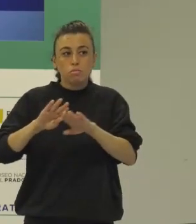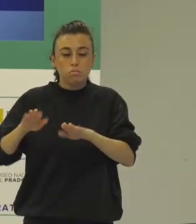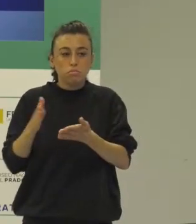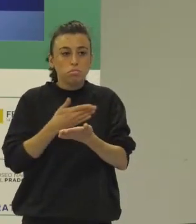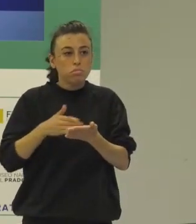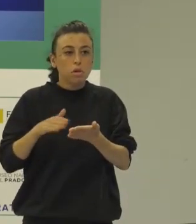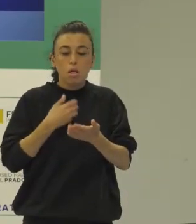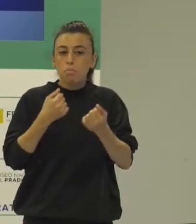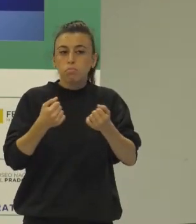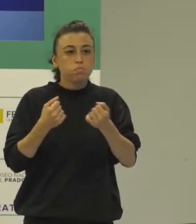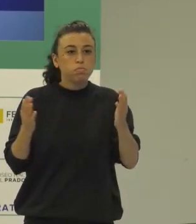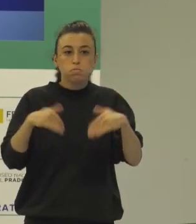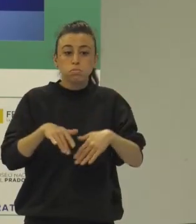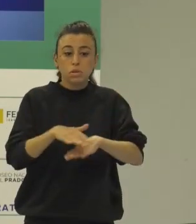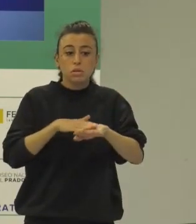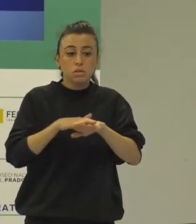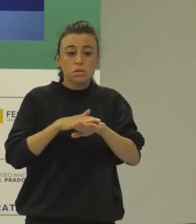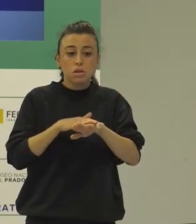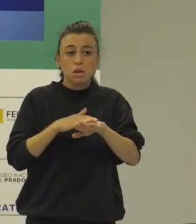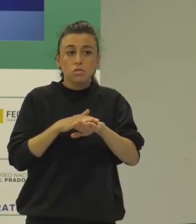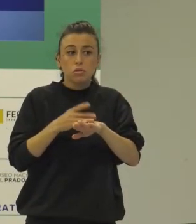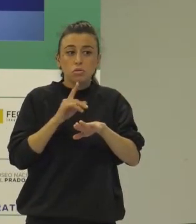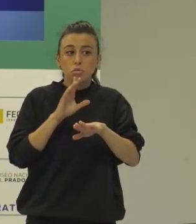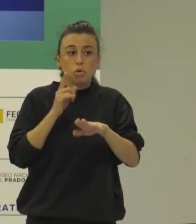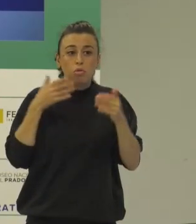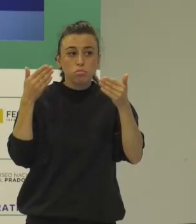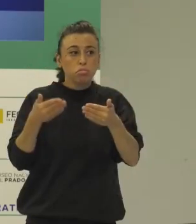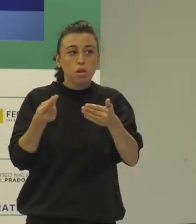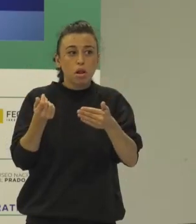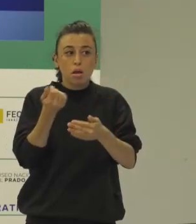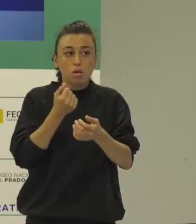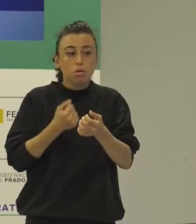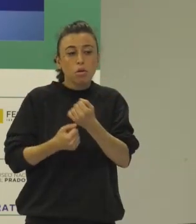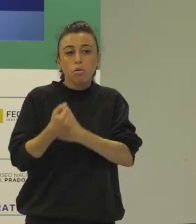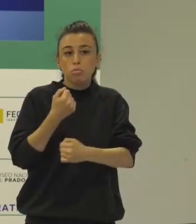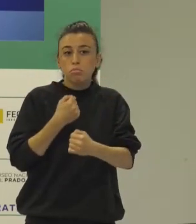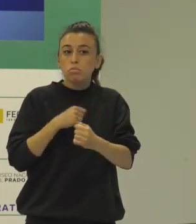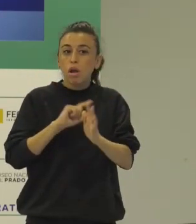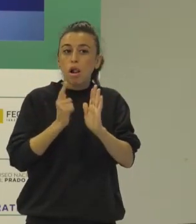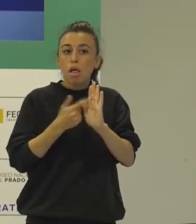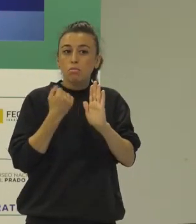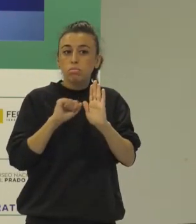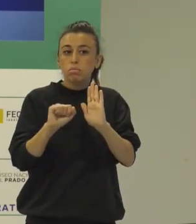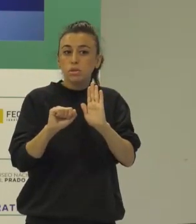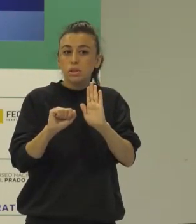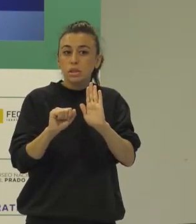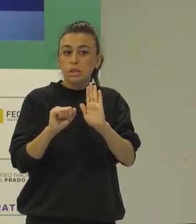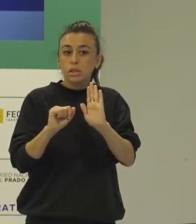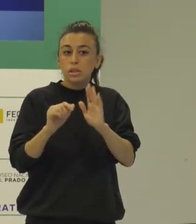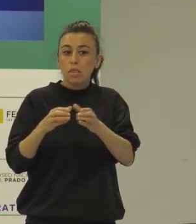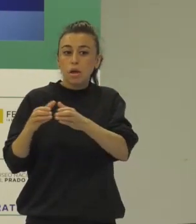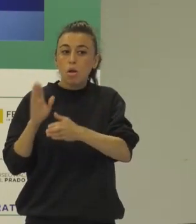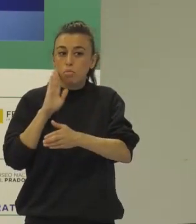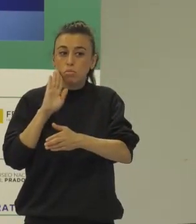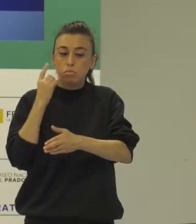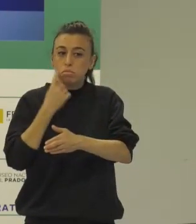disuelto solo en beneficio de la economía ilícita y organizada, sino que el efecto para la prensa, para los